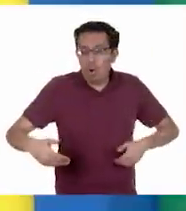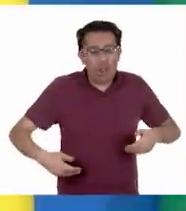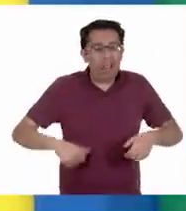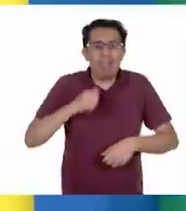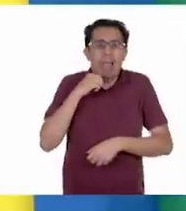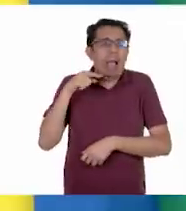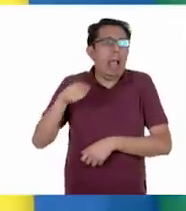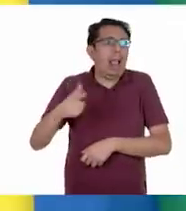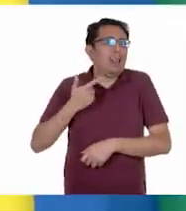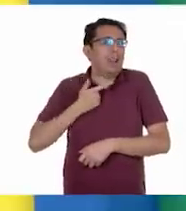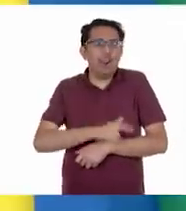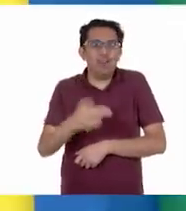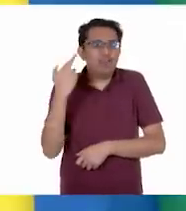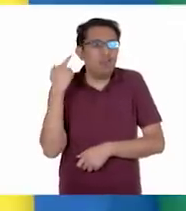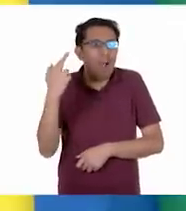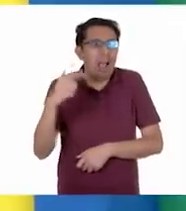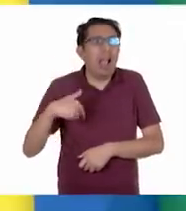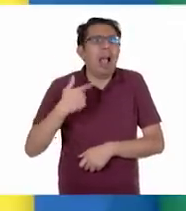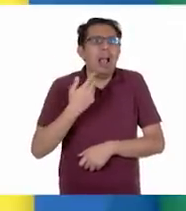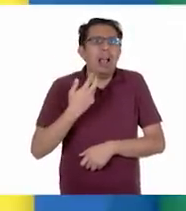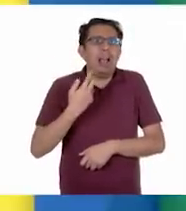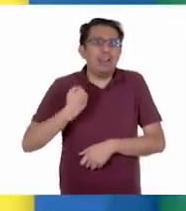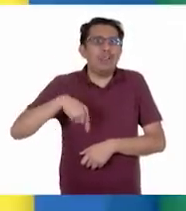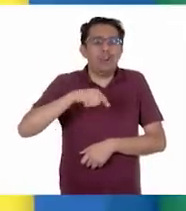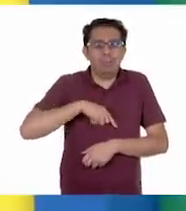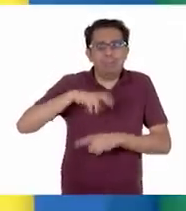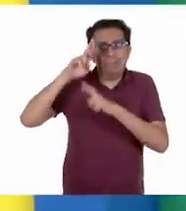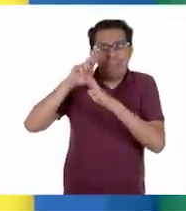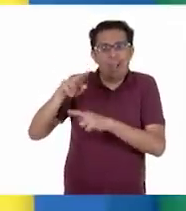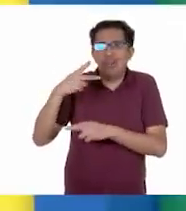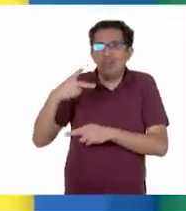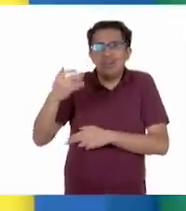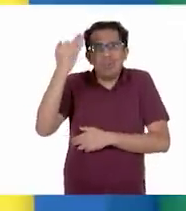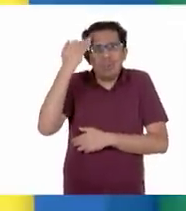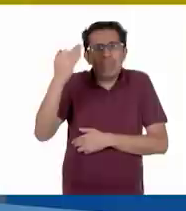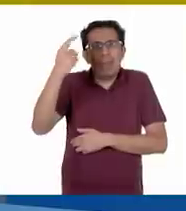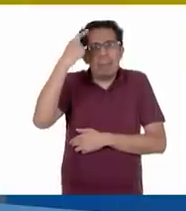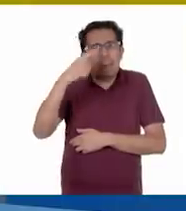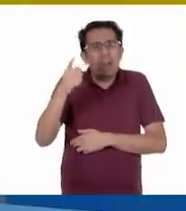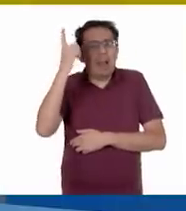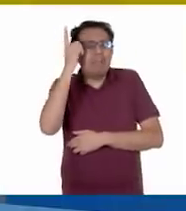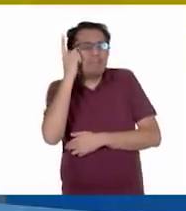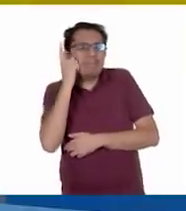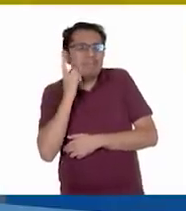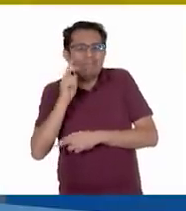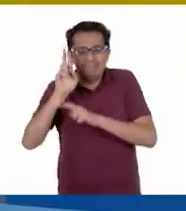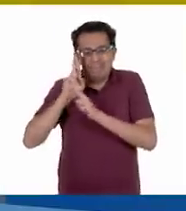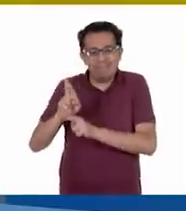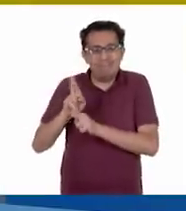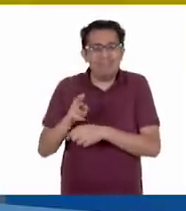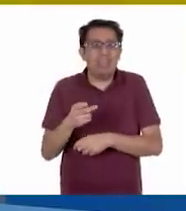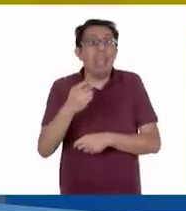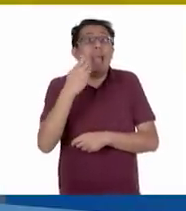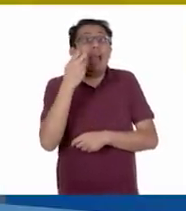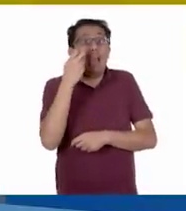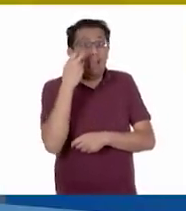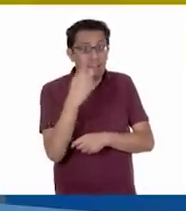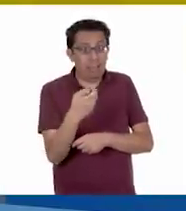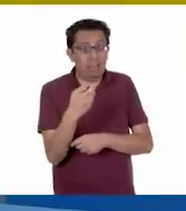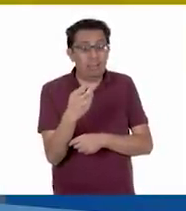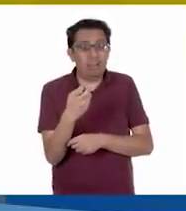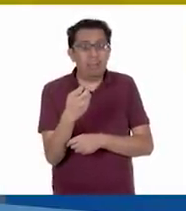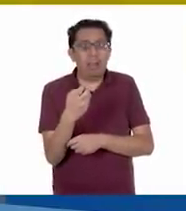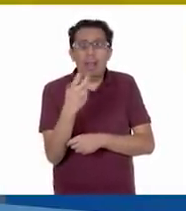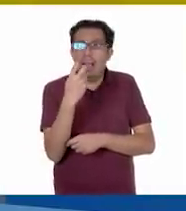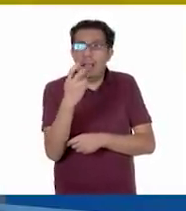Y nosotros pues respetamos su espacio y sus horas de siesta. Ah, ya ven. Eso es precisamente lo que